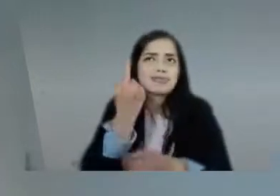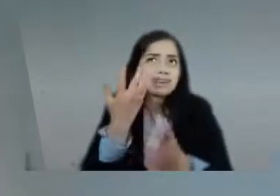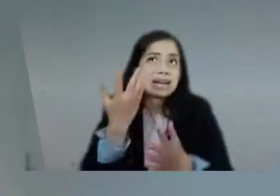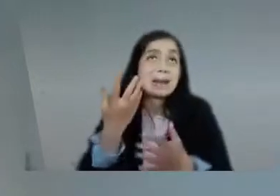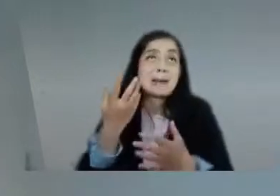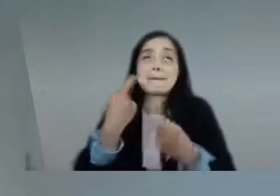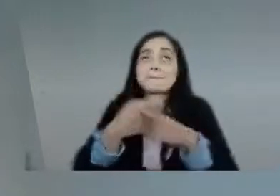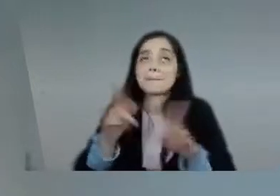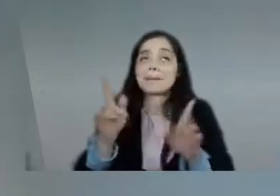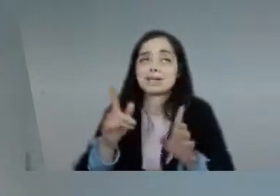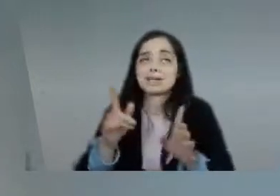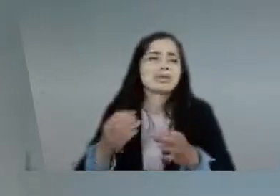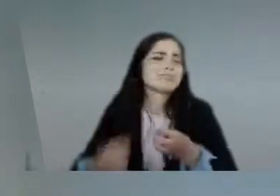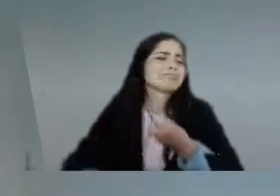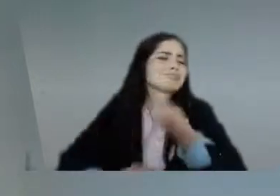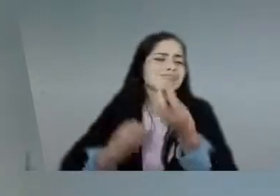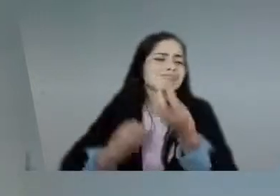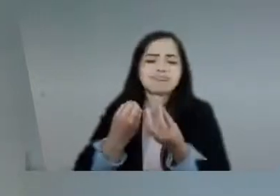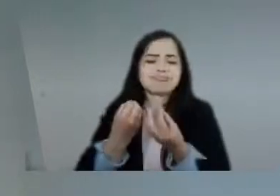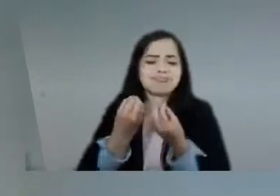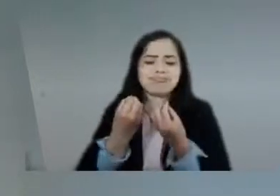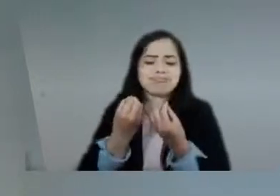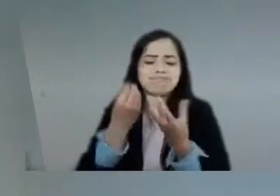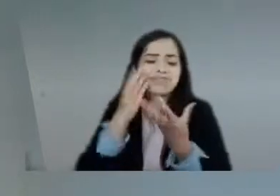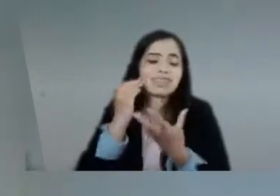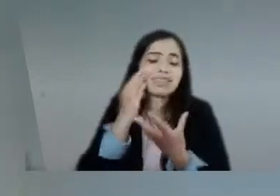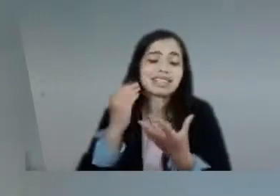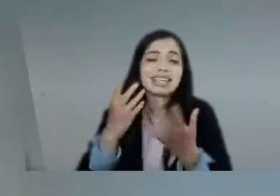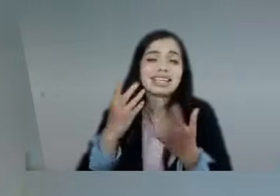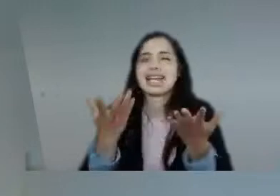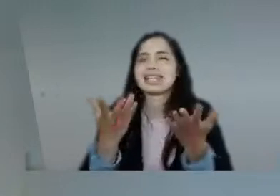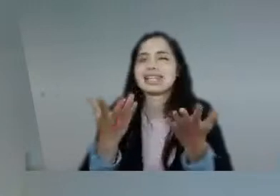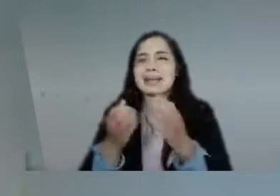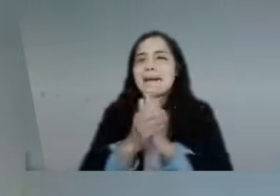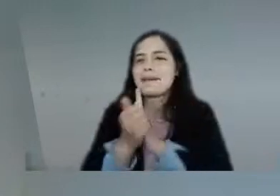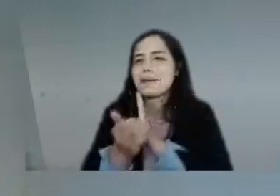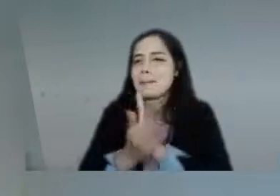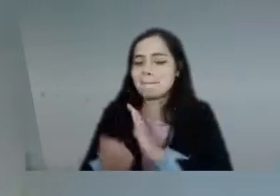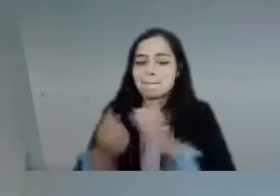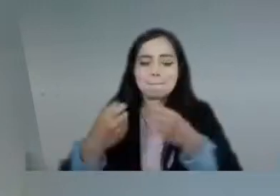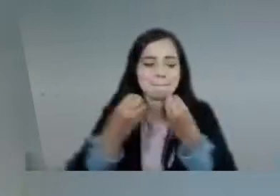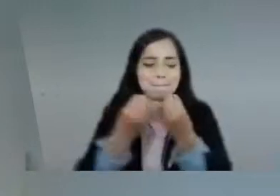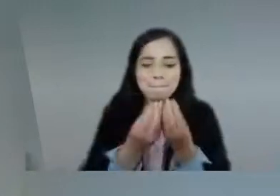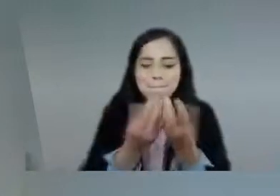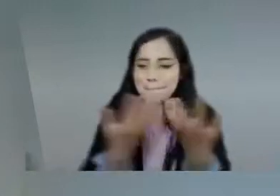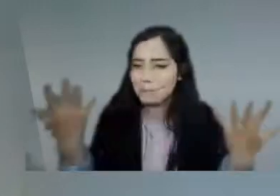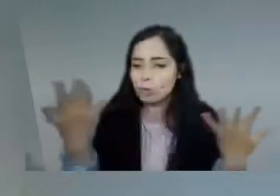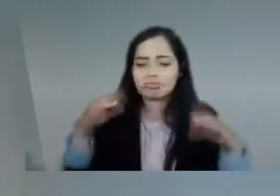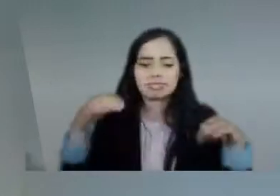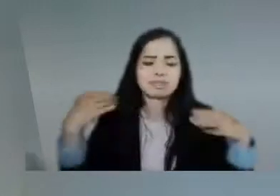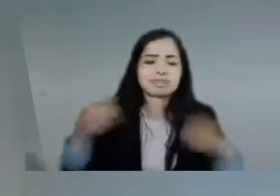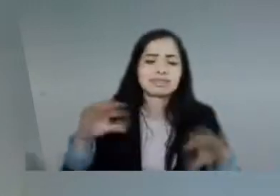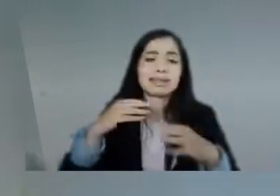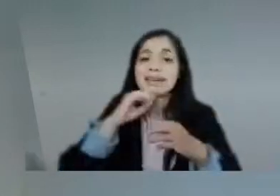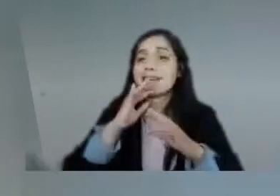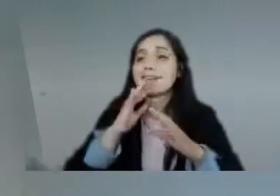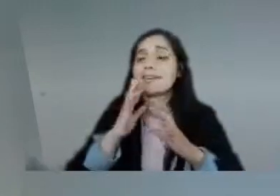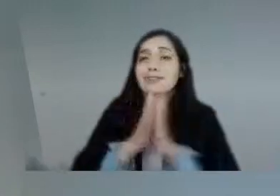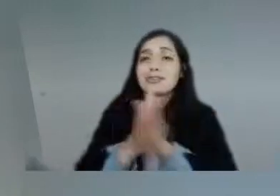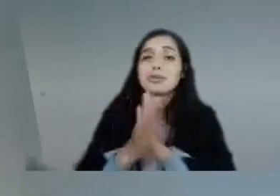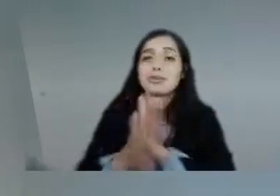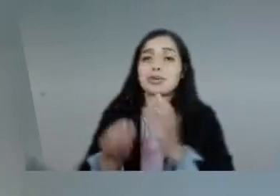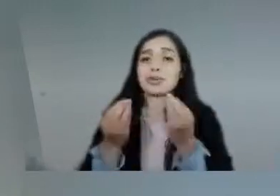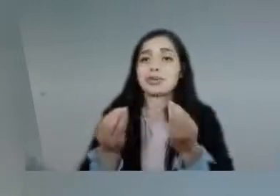así, no tan enfocadas de pronto en el trabajo, pero sí, esta es la que quiero resaltar porque hasta el momento sigo